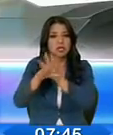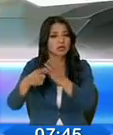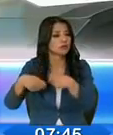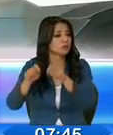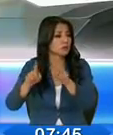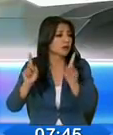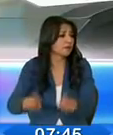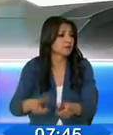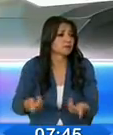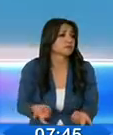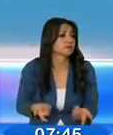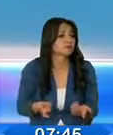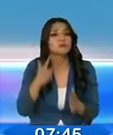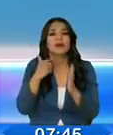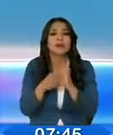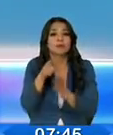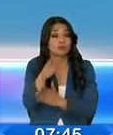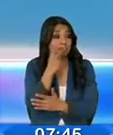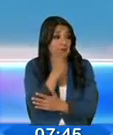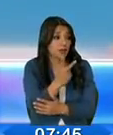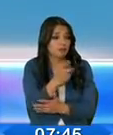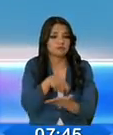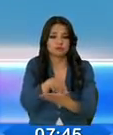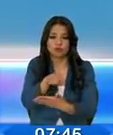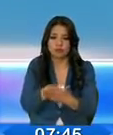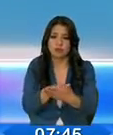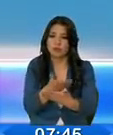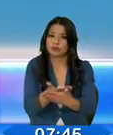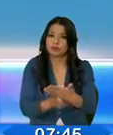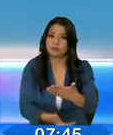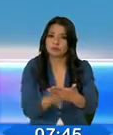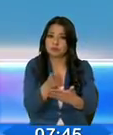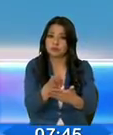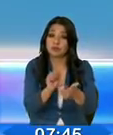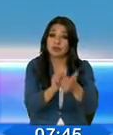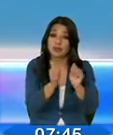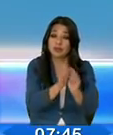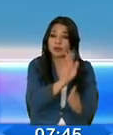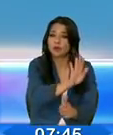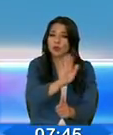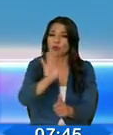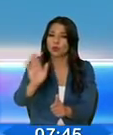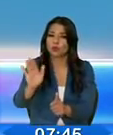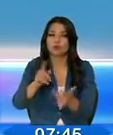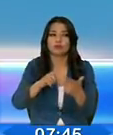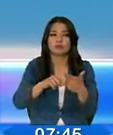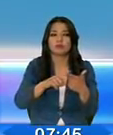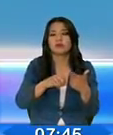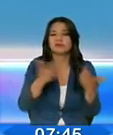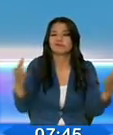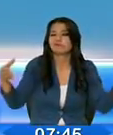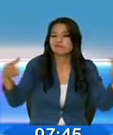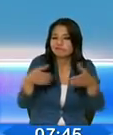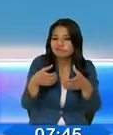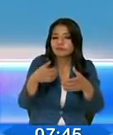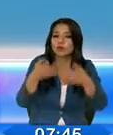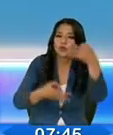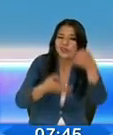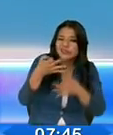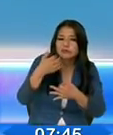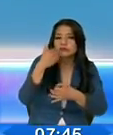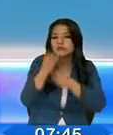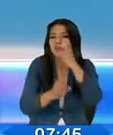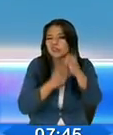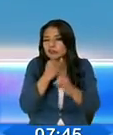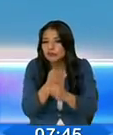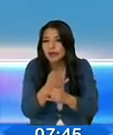contratos. Porque si usted se fija en el fondo de cada uno de los laudos de contra el Estado ecuatoriano